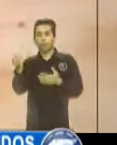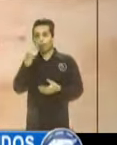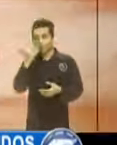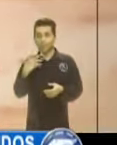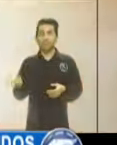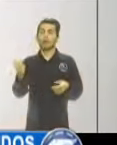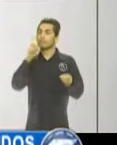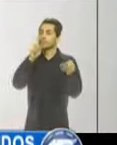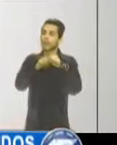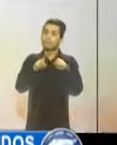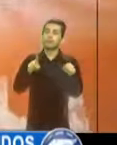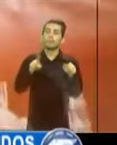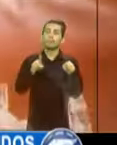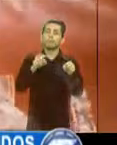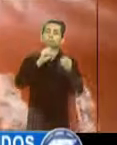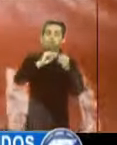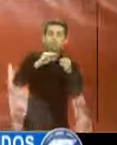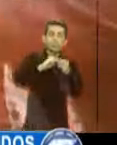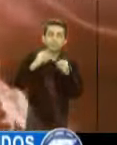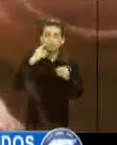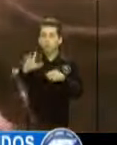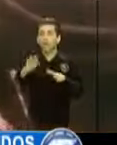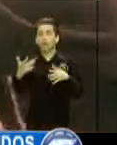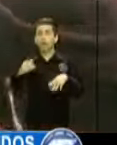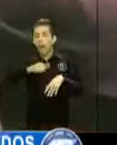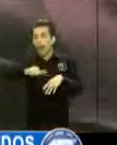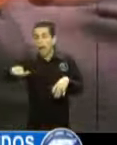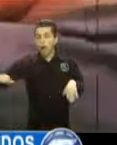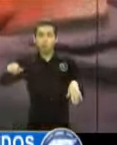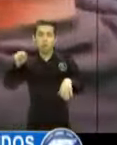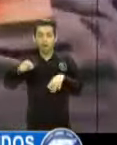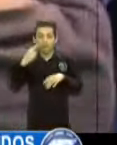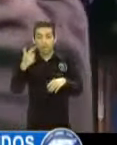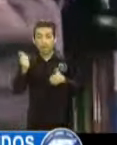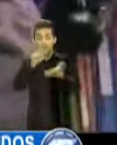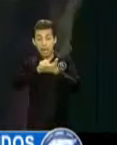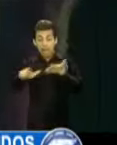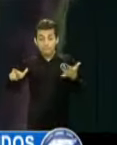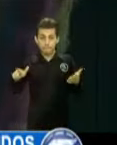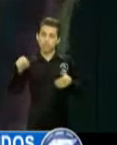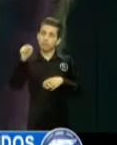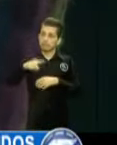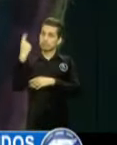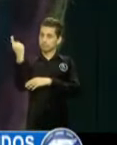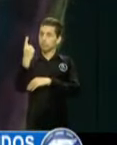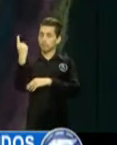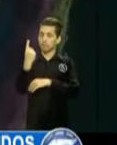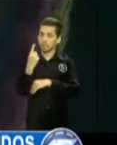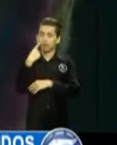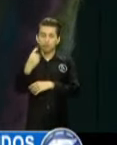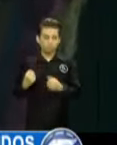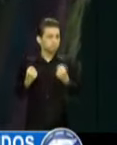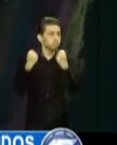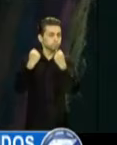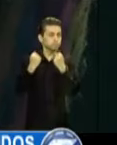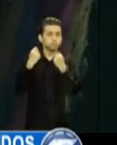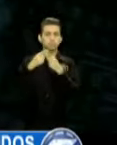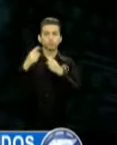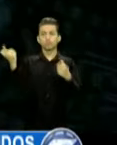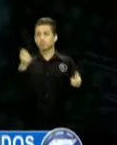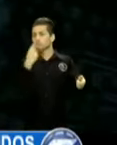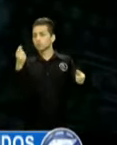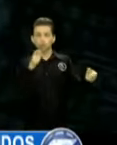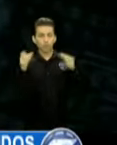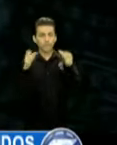trabajar en todo lo que tenga que ver con el agua y saneamiento, que es esencial, y a fortalecer toda la capacidad de coordinación